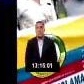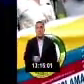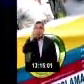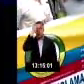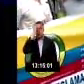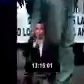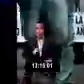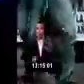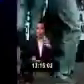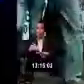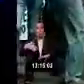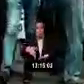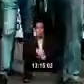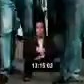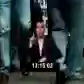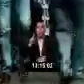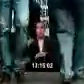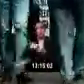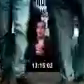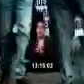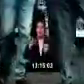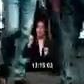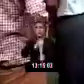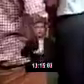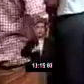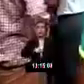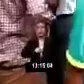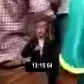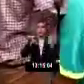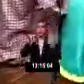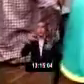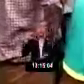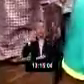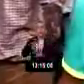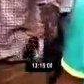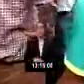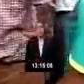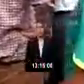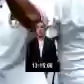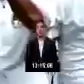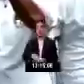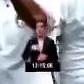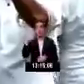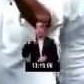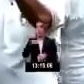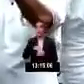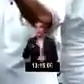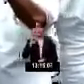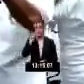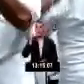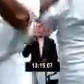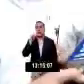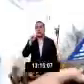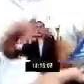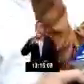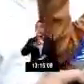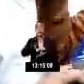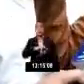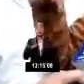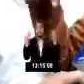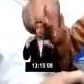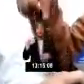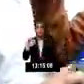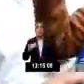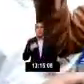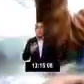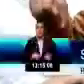Decidieron salir a las calles y protestar por el no pago de sus pensiones desde hace 8 días. Lo hicieron en las afueras del ISFAP, centro de Guayaquil.